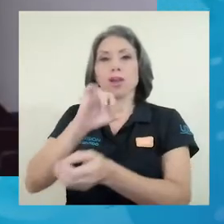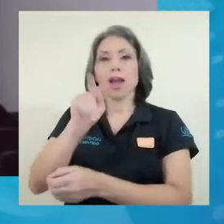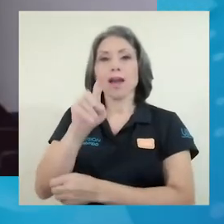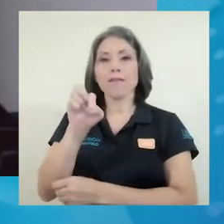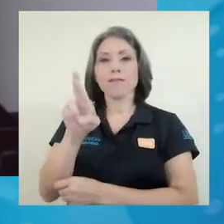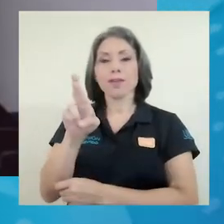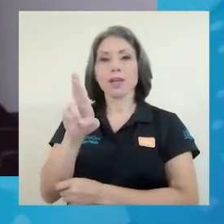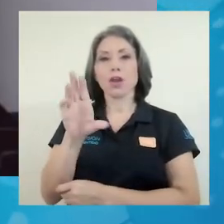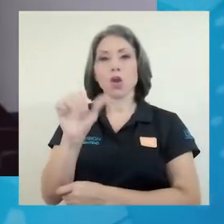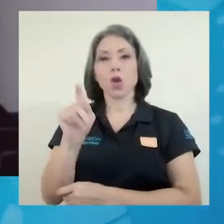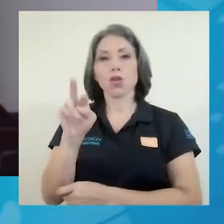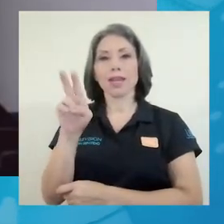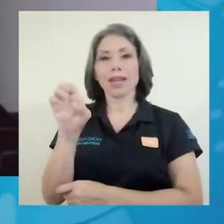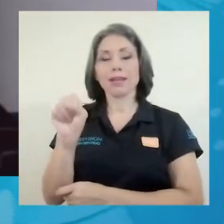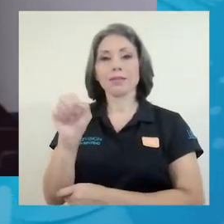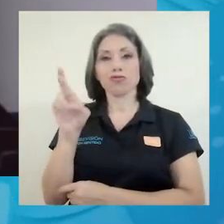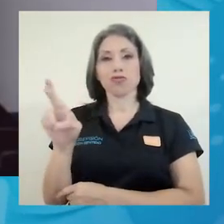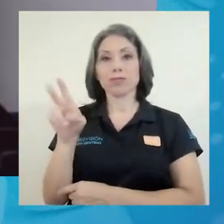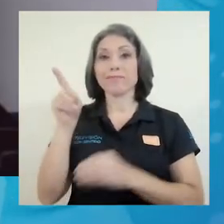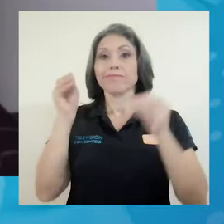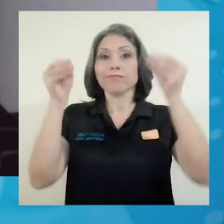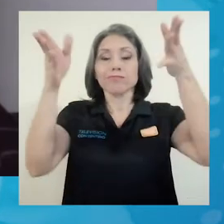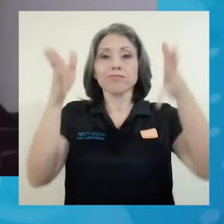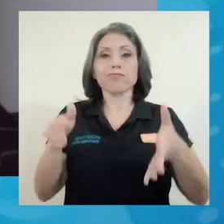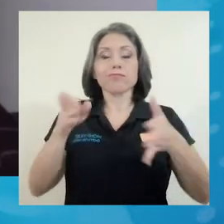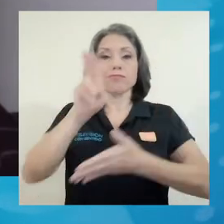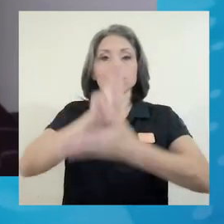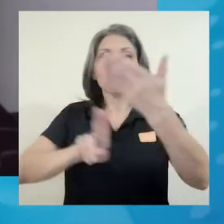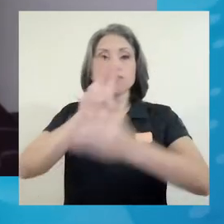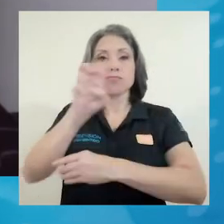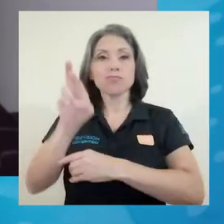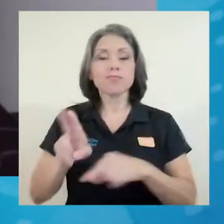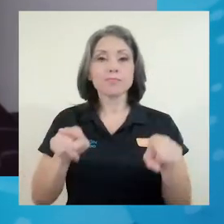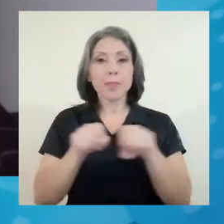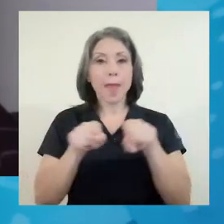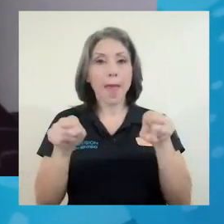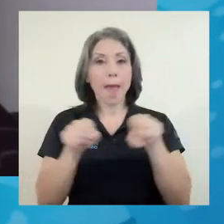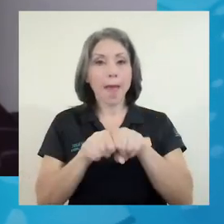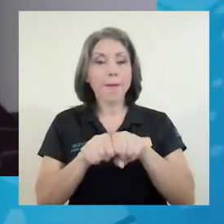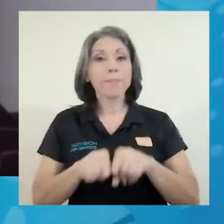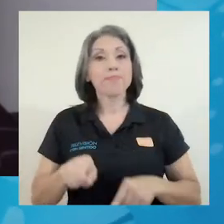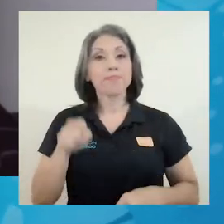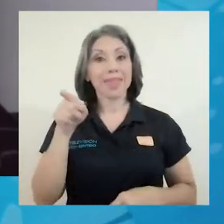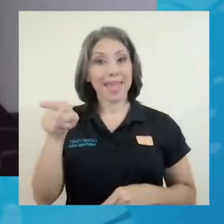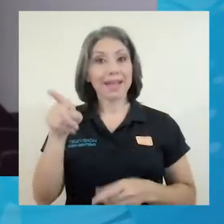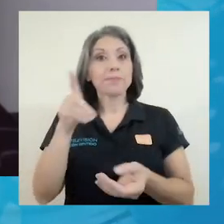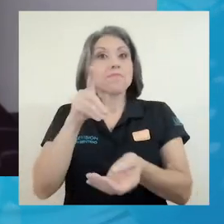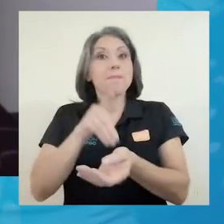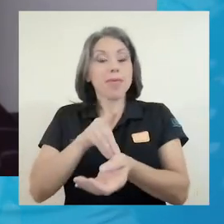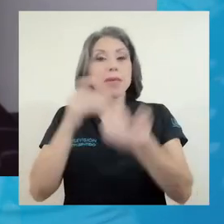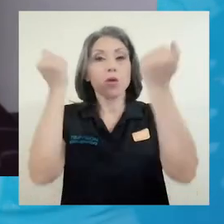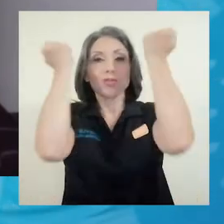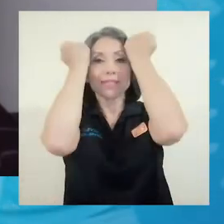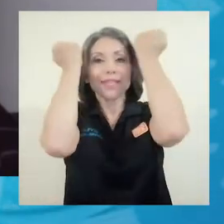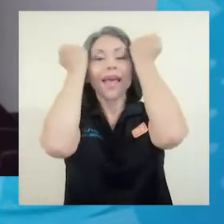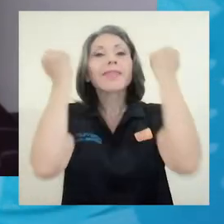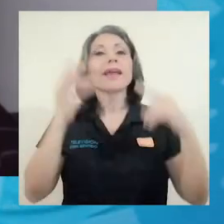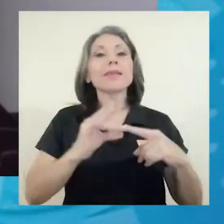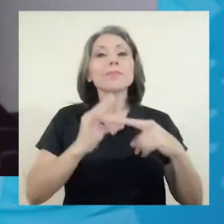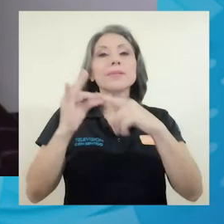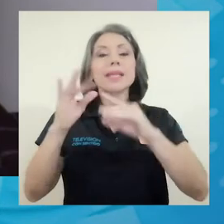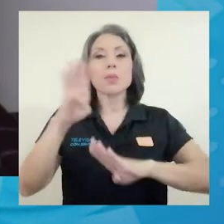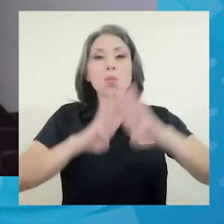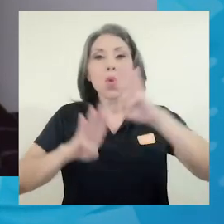contreras drogas el es docente de la universidad de costa rica y además es el médico siquiatra con una